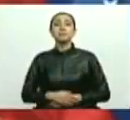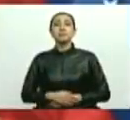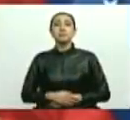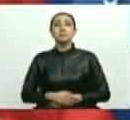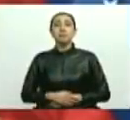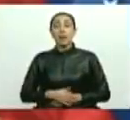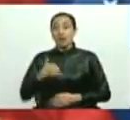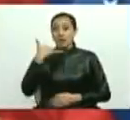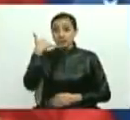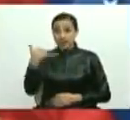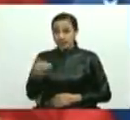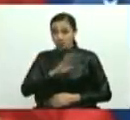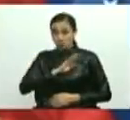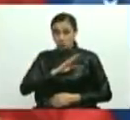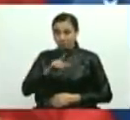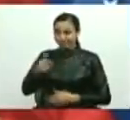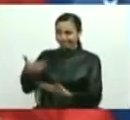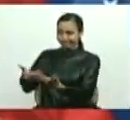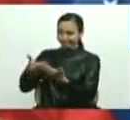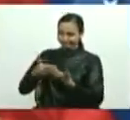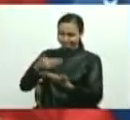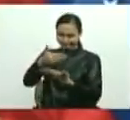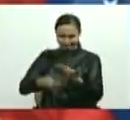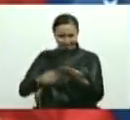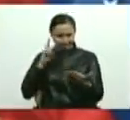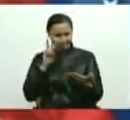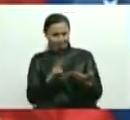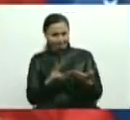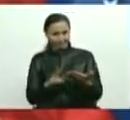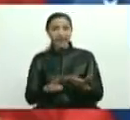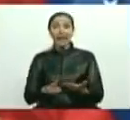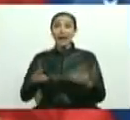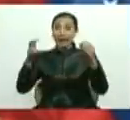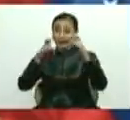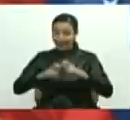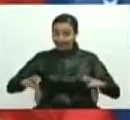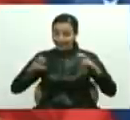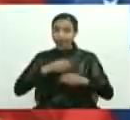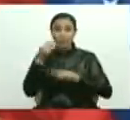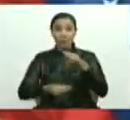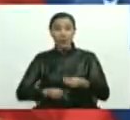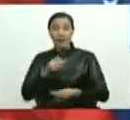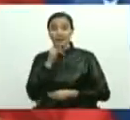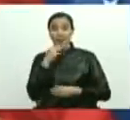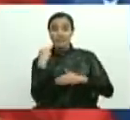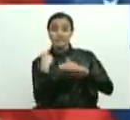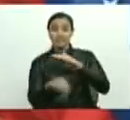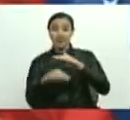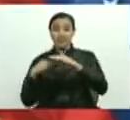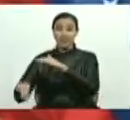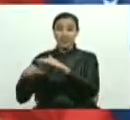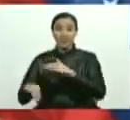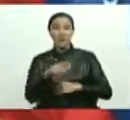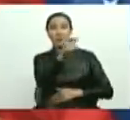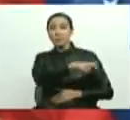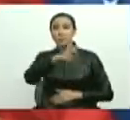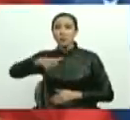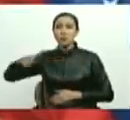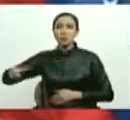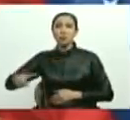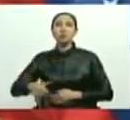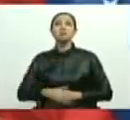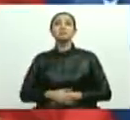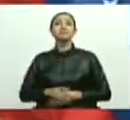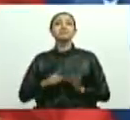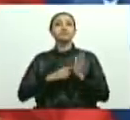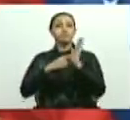teléfonos se ha logrado verificar la existencia de mensajería con personas, las cuales estamos por